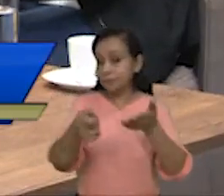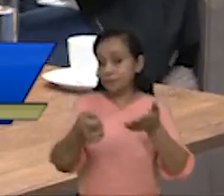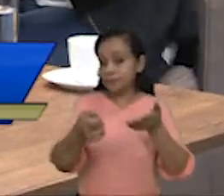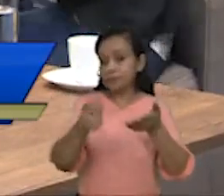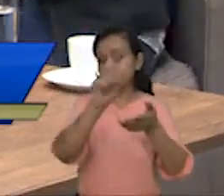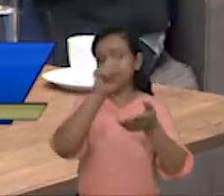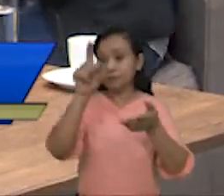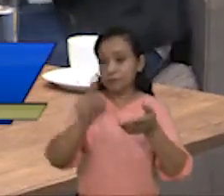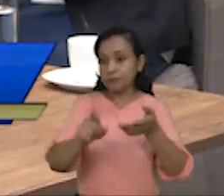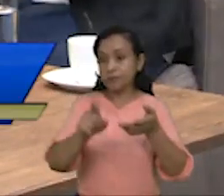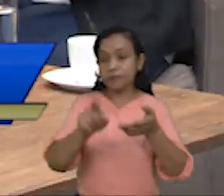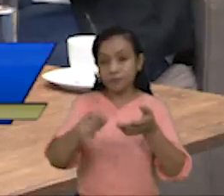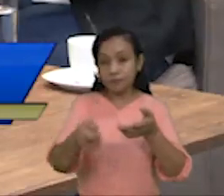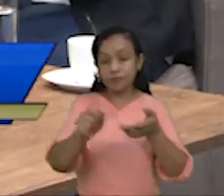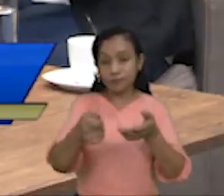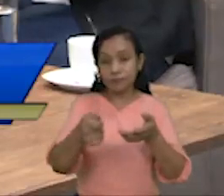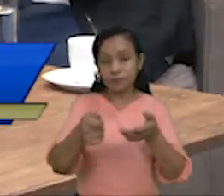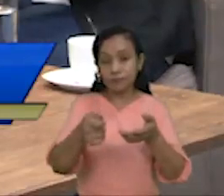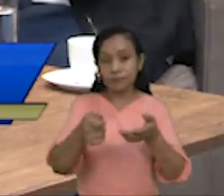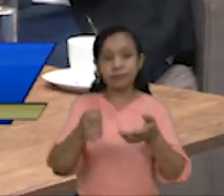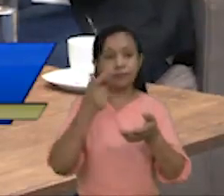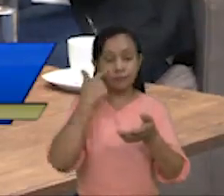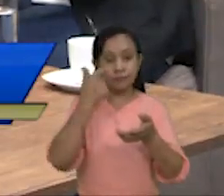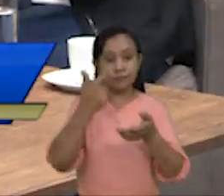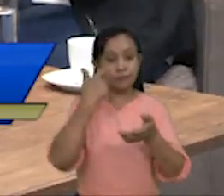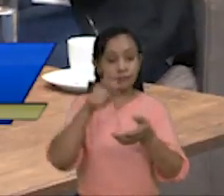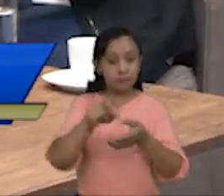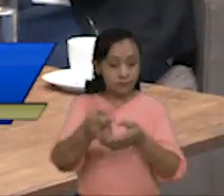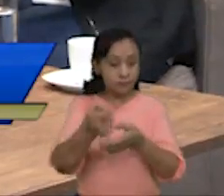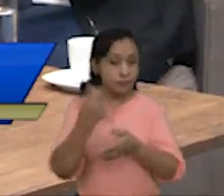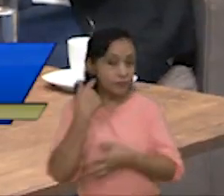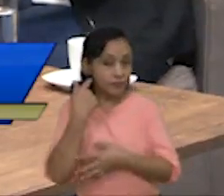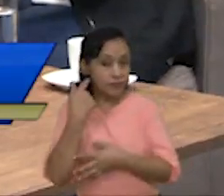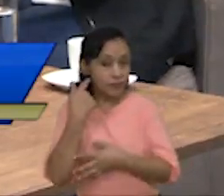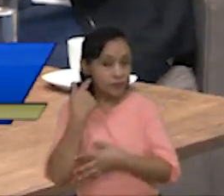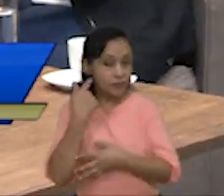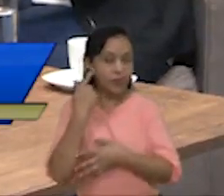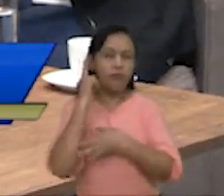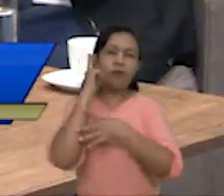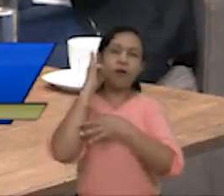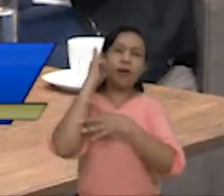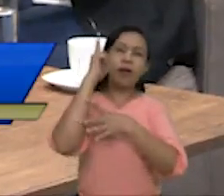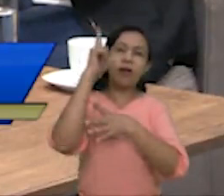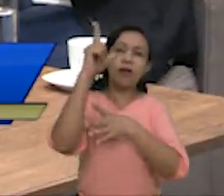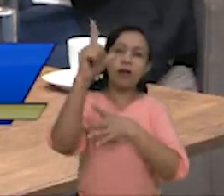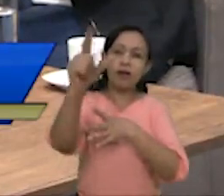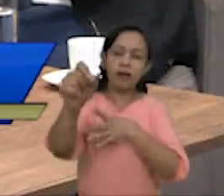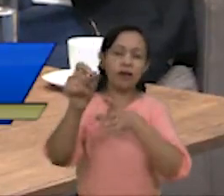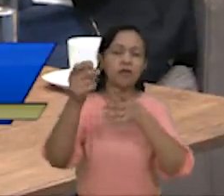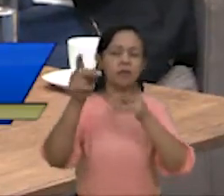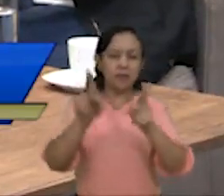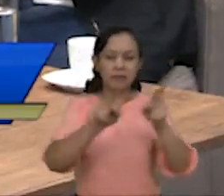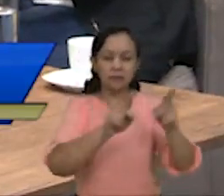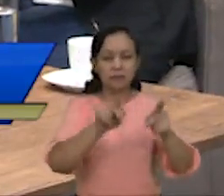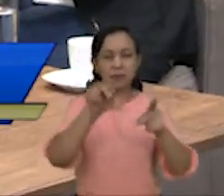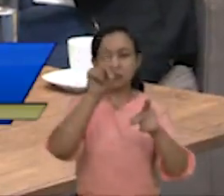la internet, pero el radio, el radio que conocemos tradicionalmente, no falta en las zonas donde no llega el internet, por ejemplo, o